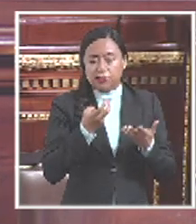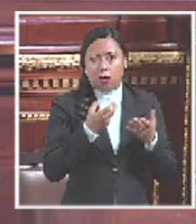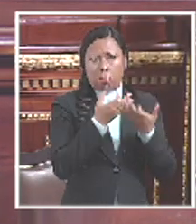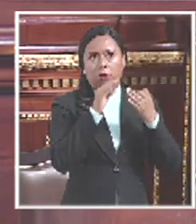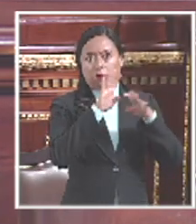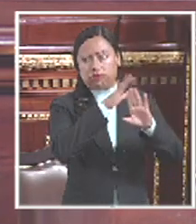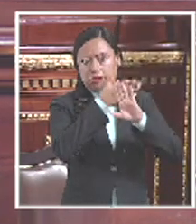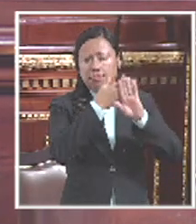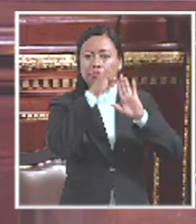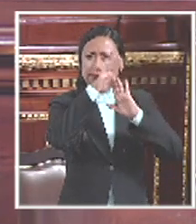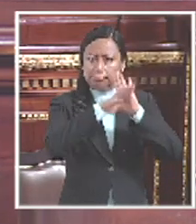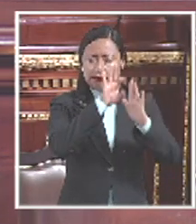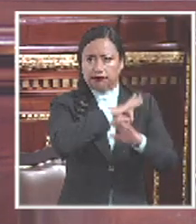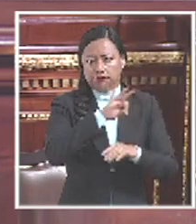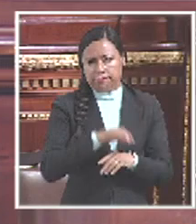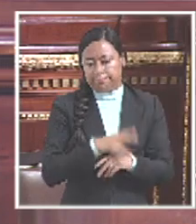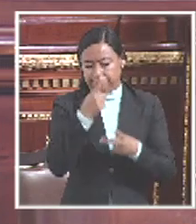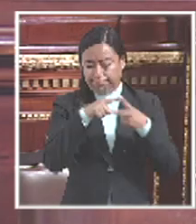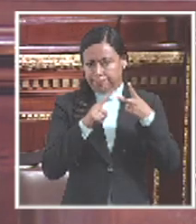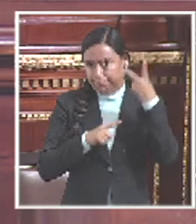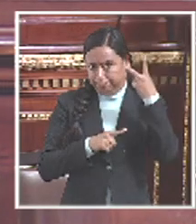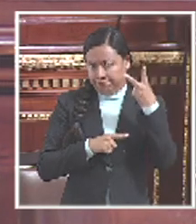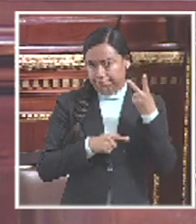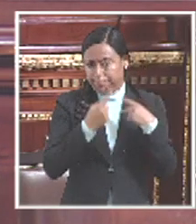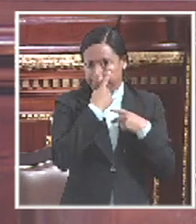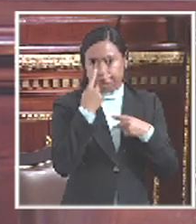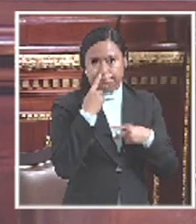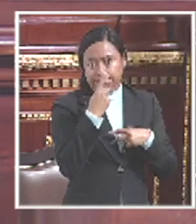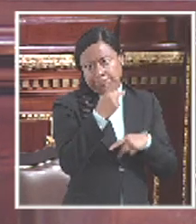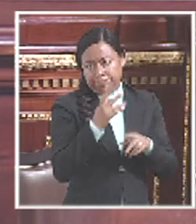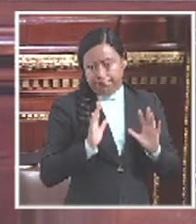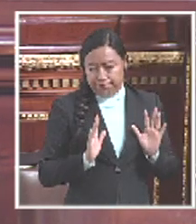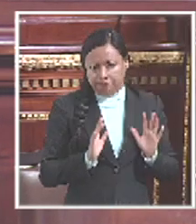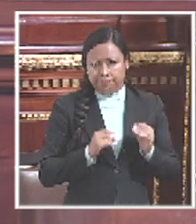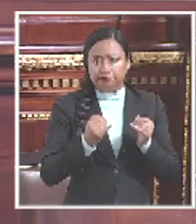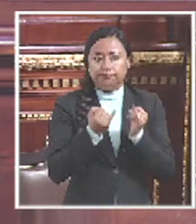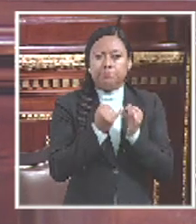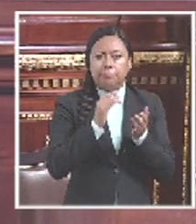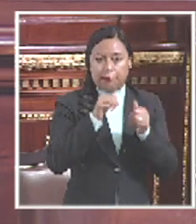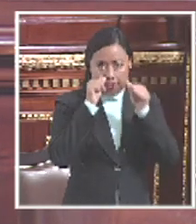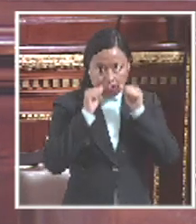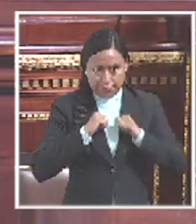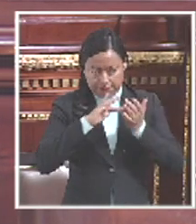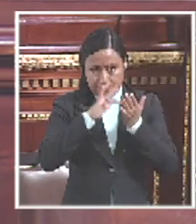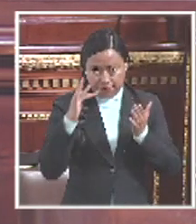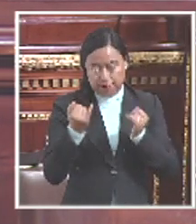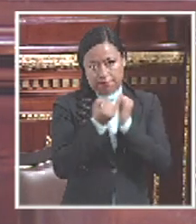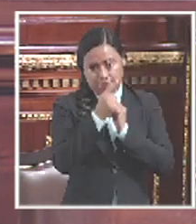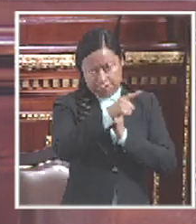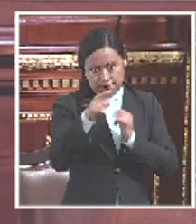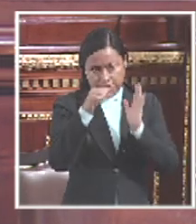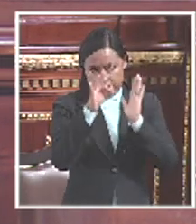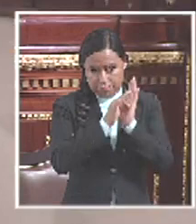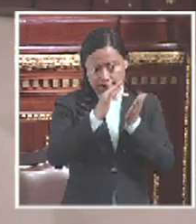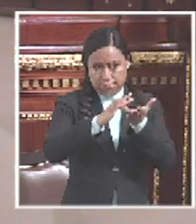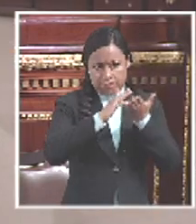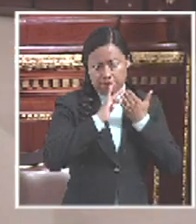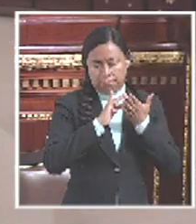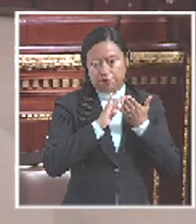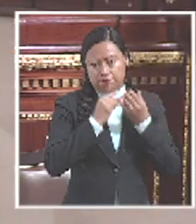quiero poner a su consideración y por su atención y por su respaldo a este punto de acuerdo les agradezco mucho su atención.